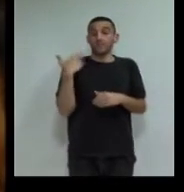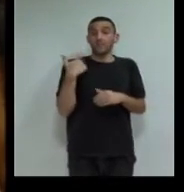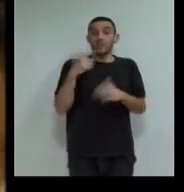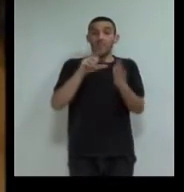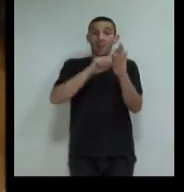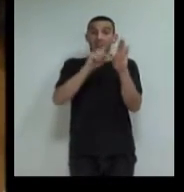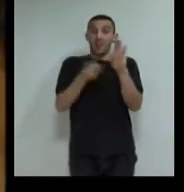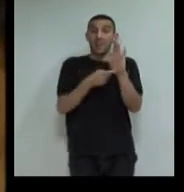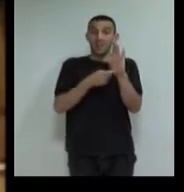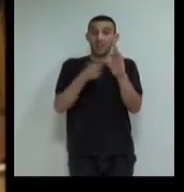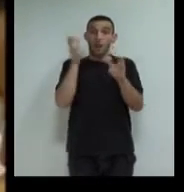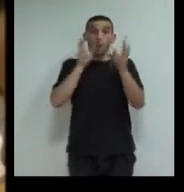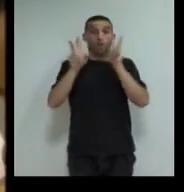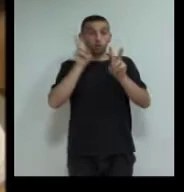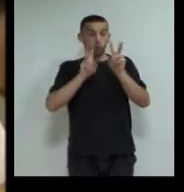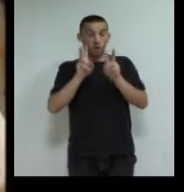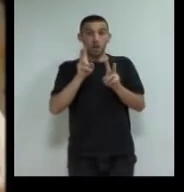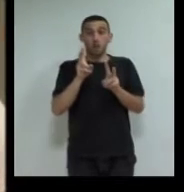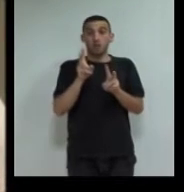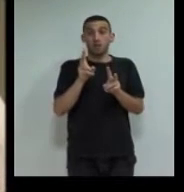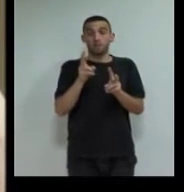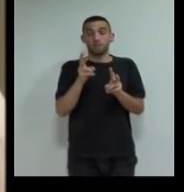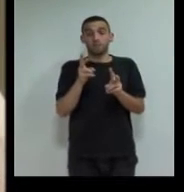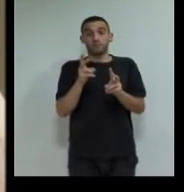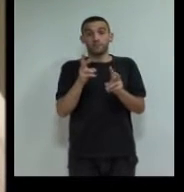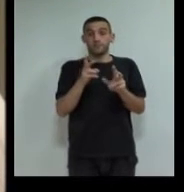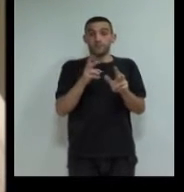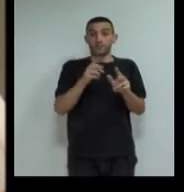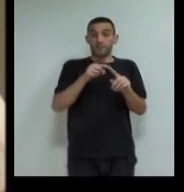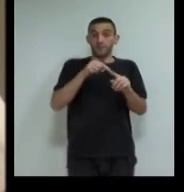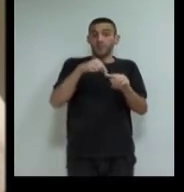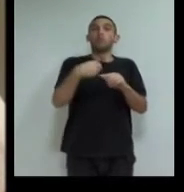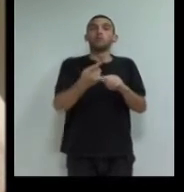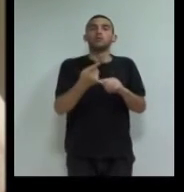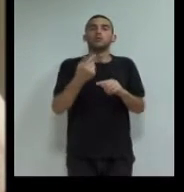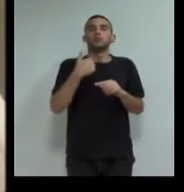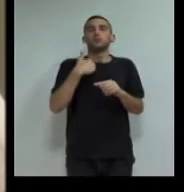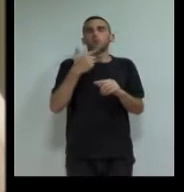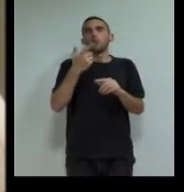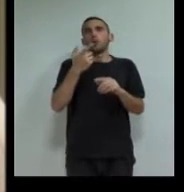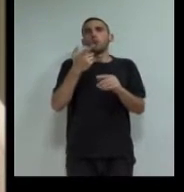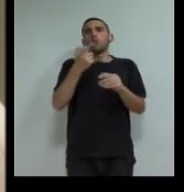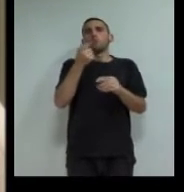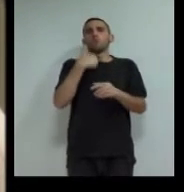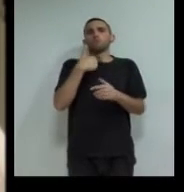audiovisual, por hacer un poco de memoria, pues un poco íbamos